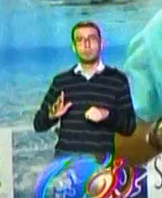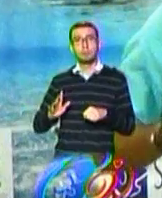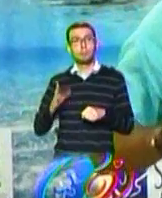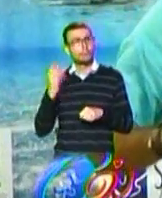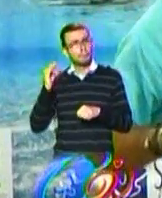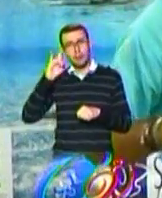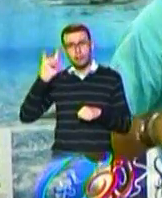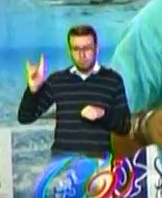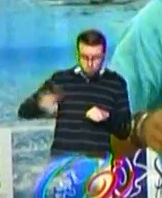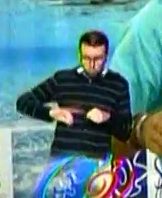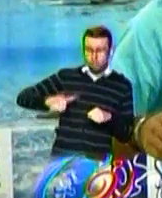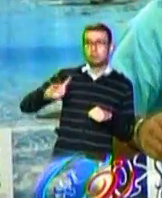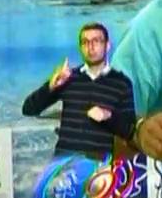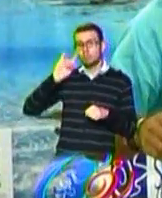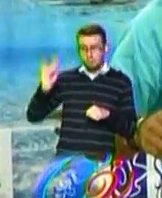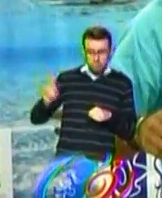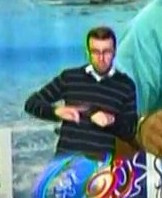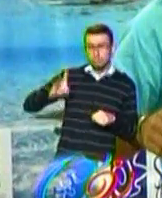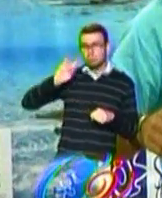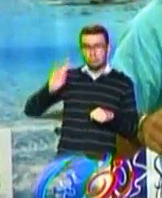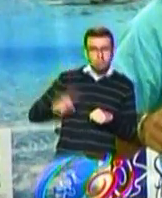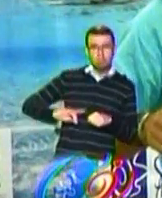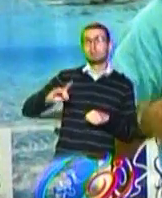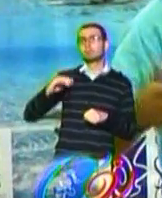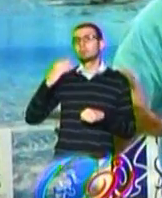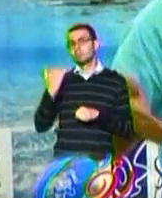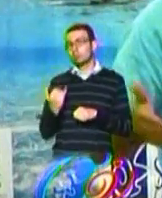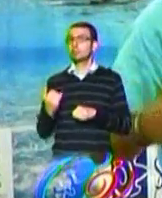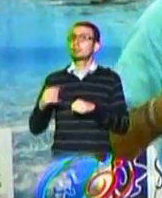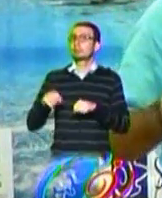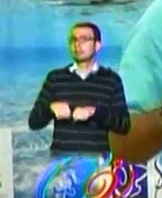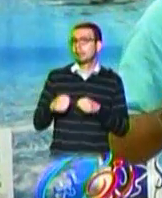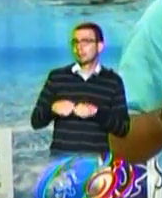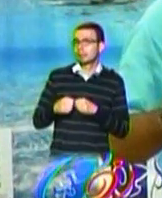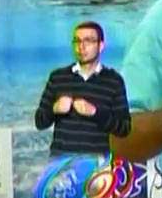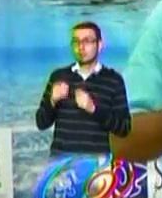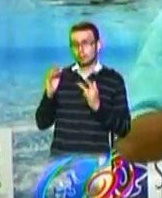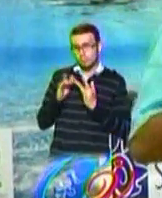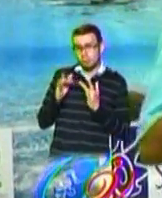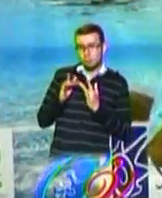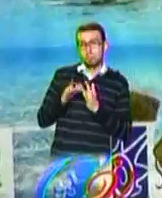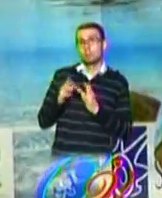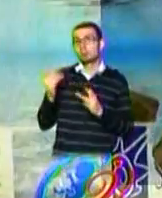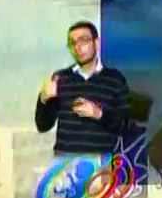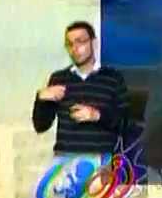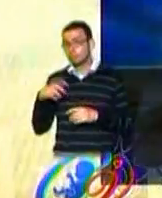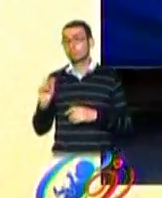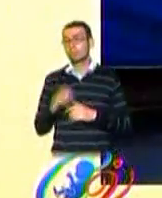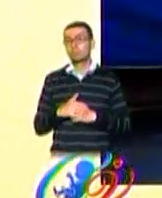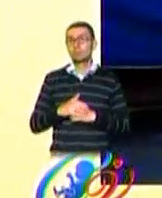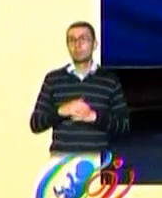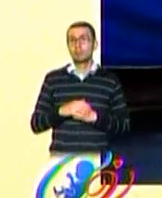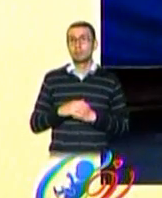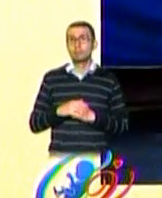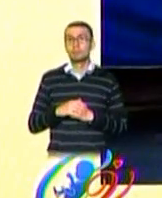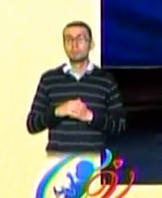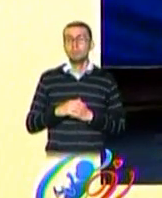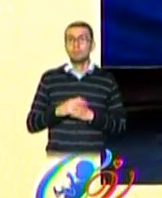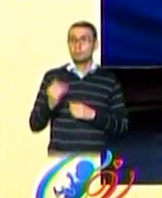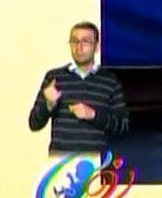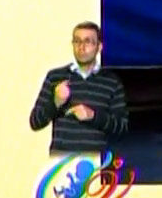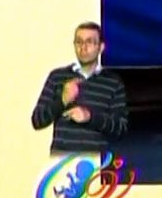Y esto lo pueden hacer ustedes en su casa. Es electroestática. Ahora, esto lo vemos con